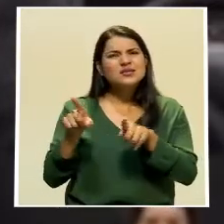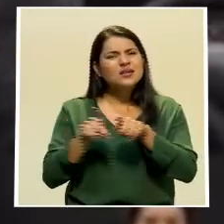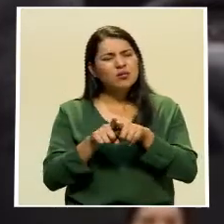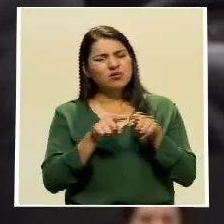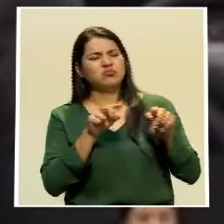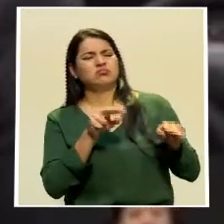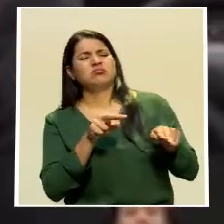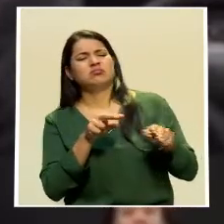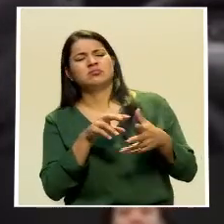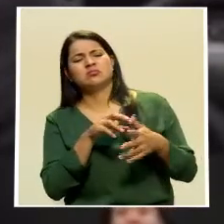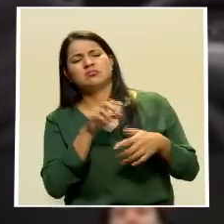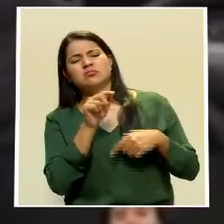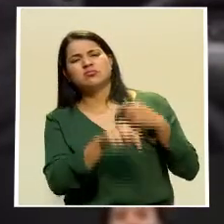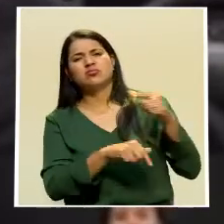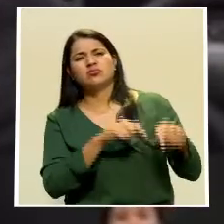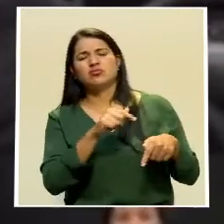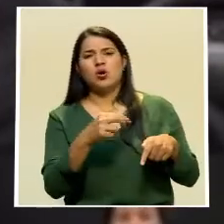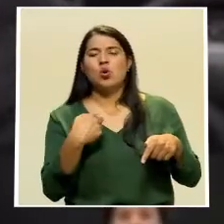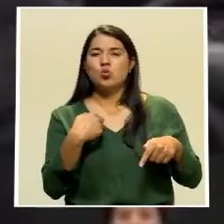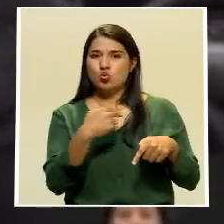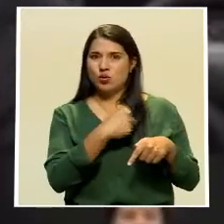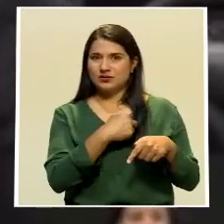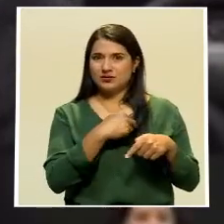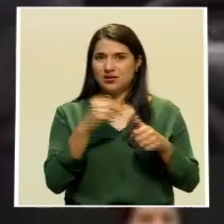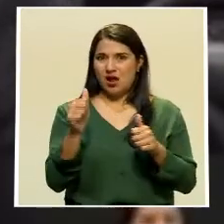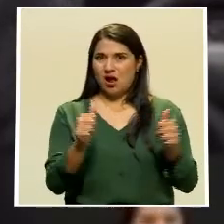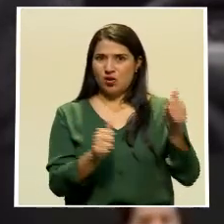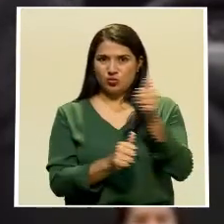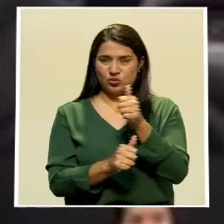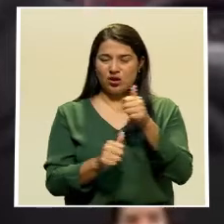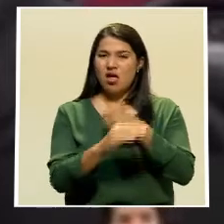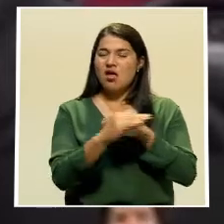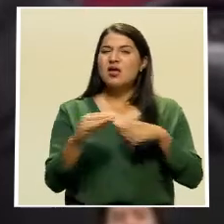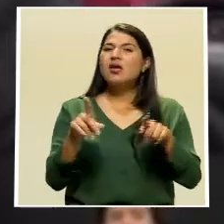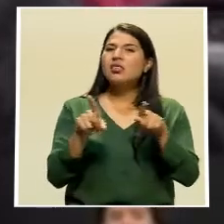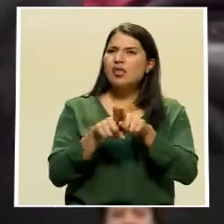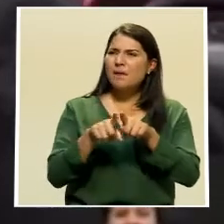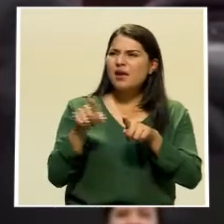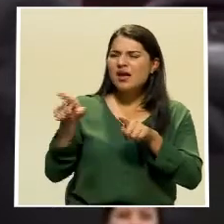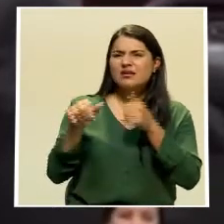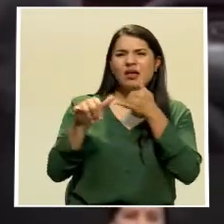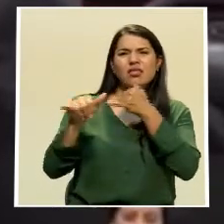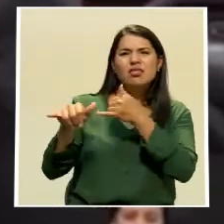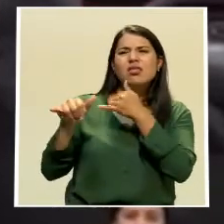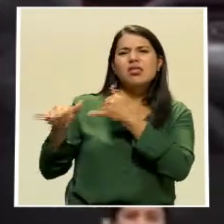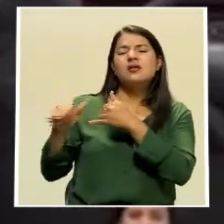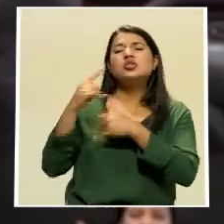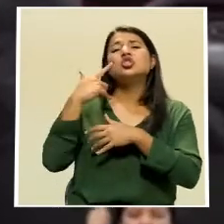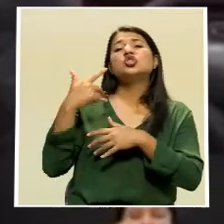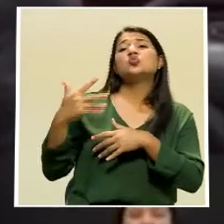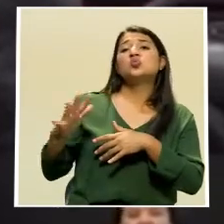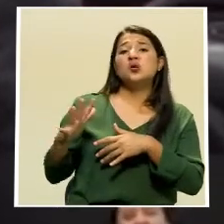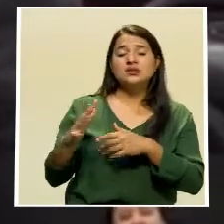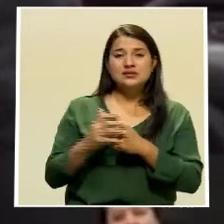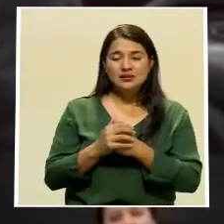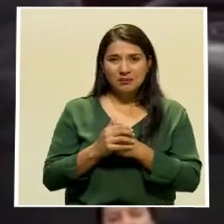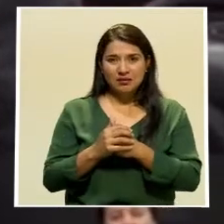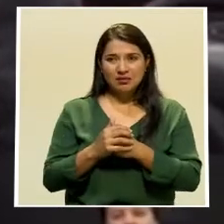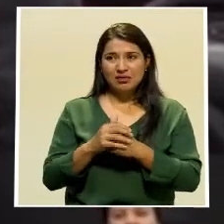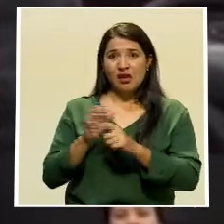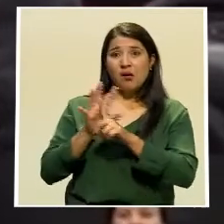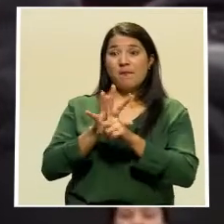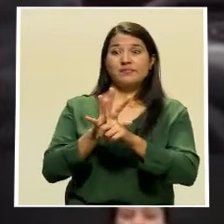nuestra relación jerárquica y denunciando en los medios de prensa supuestos actos de persecución de nuestra